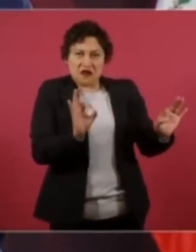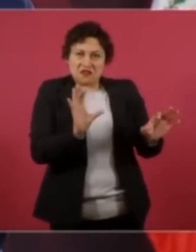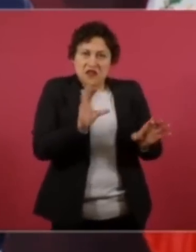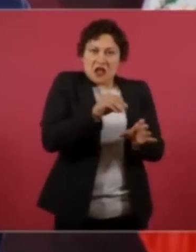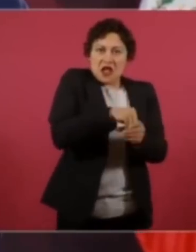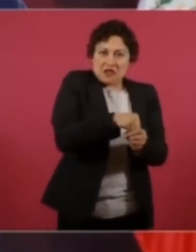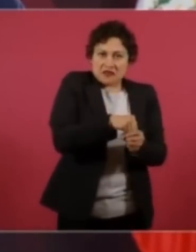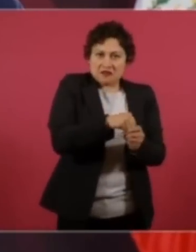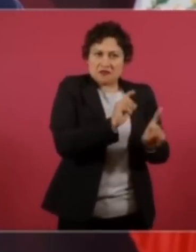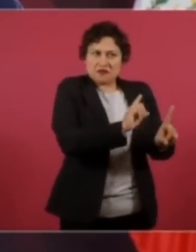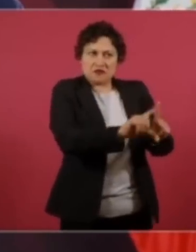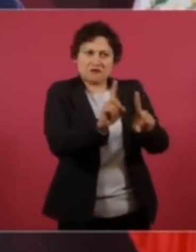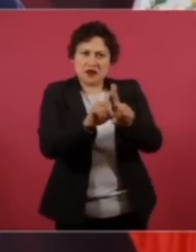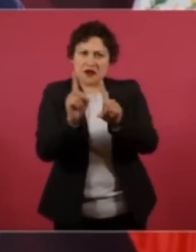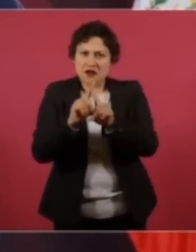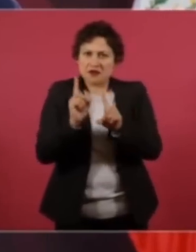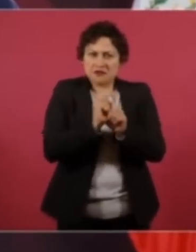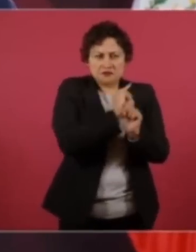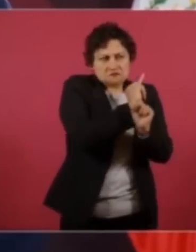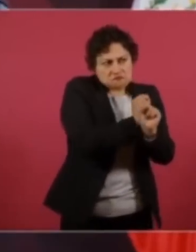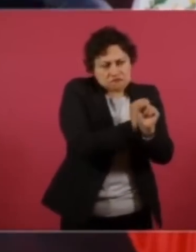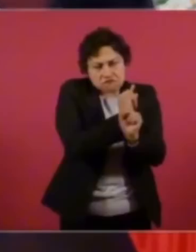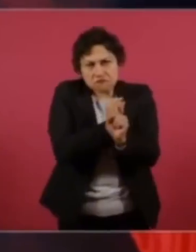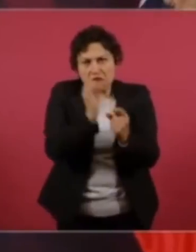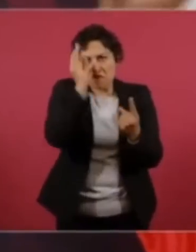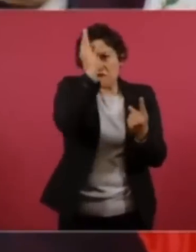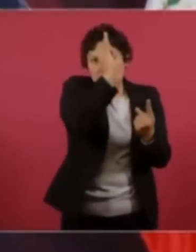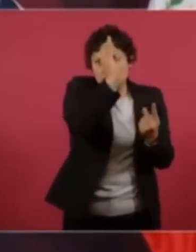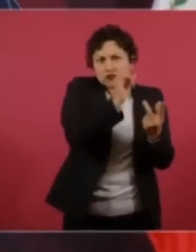la antropología, ¿no? ¡Qué barbaridad!